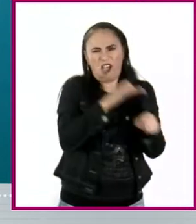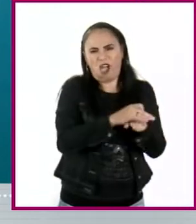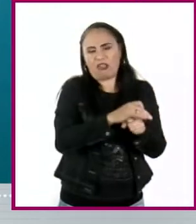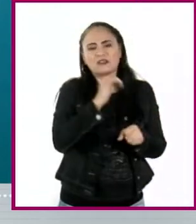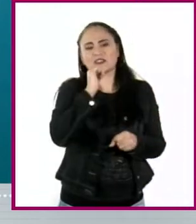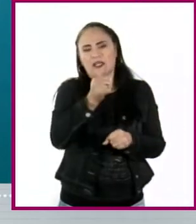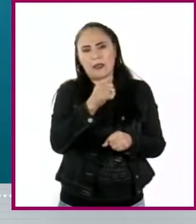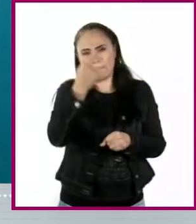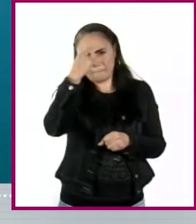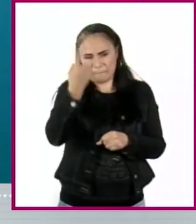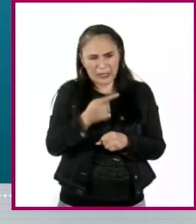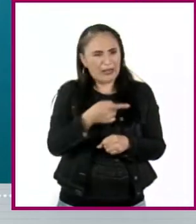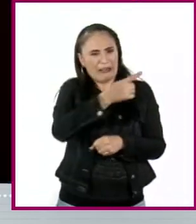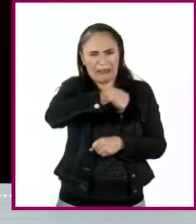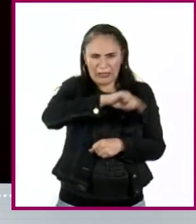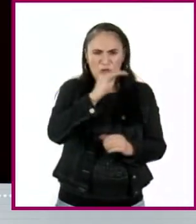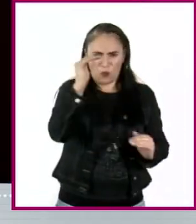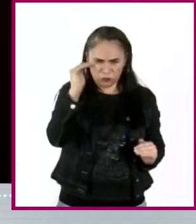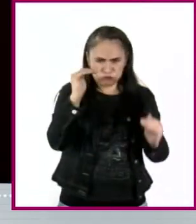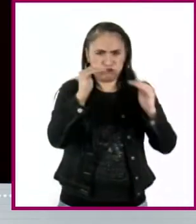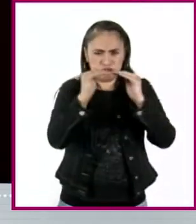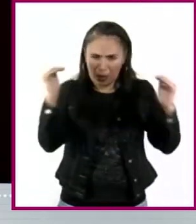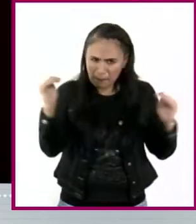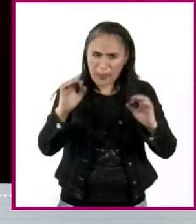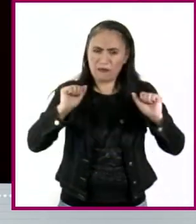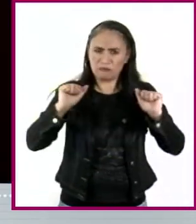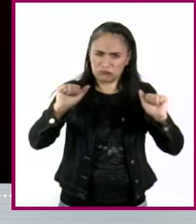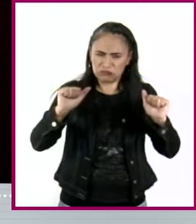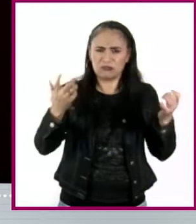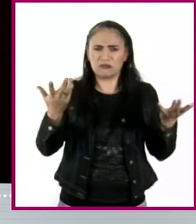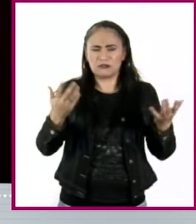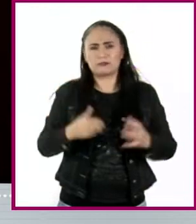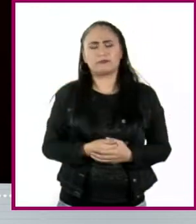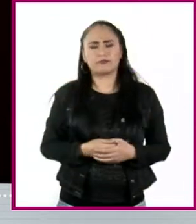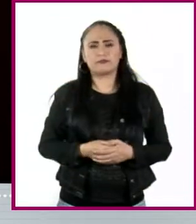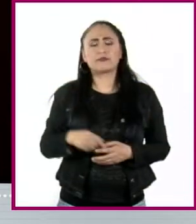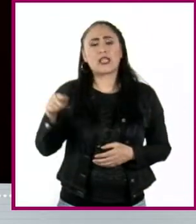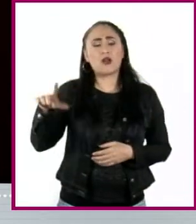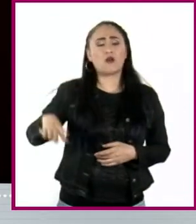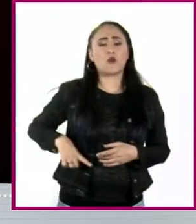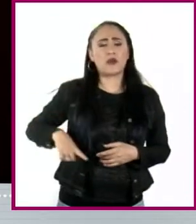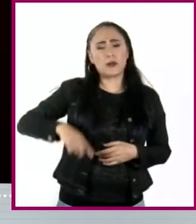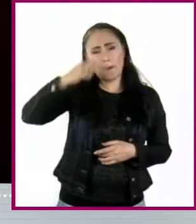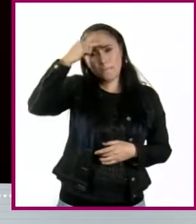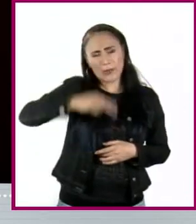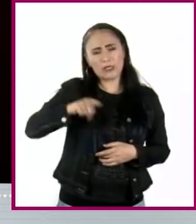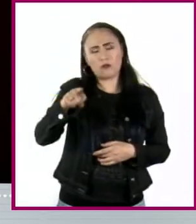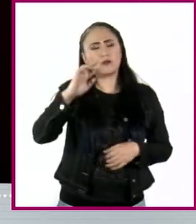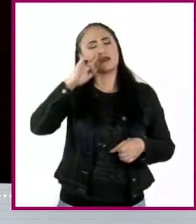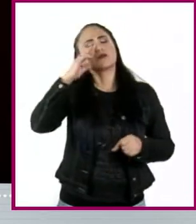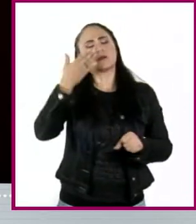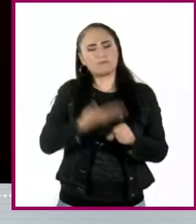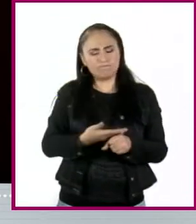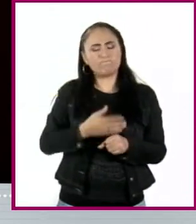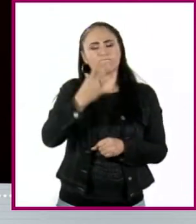que salgan de esta situación? El Estado mexicano tiene una responsabilidad. Nosotros